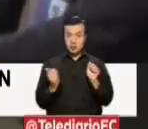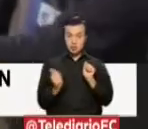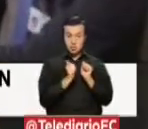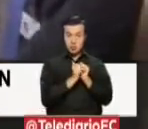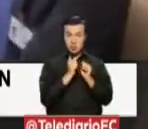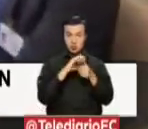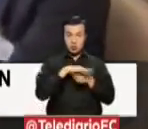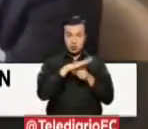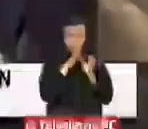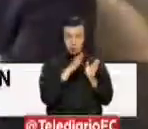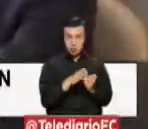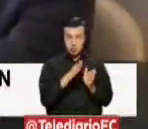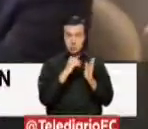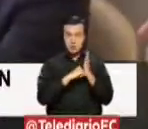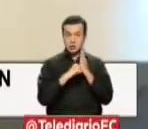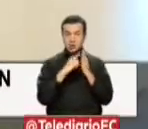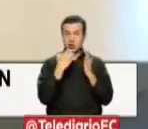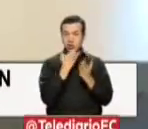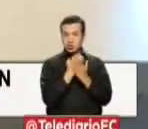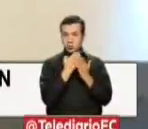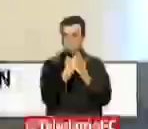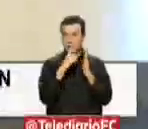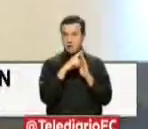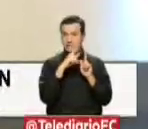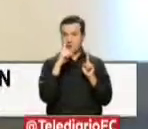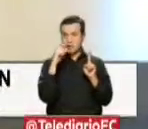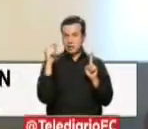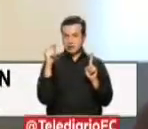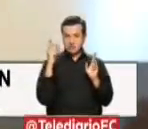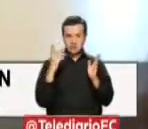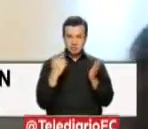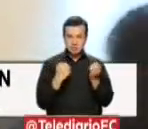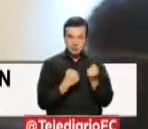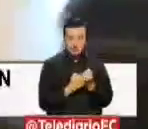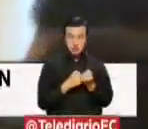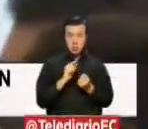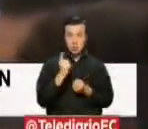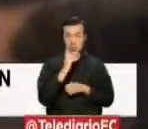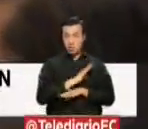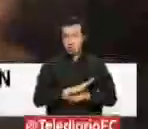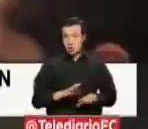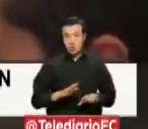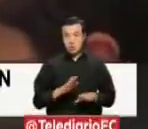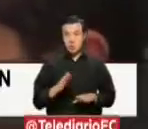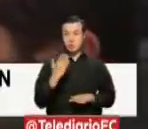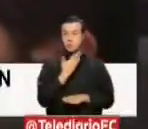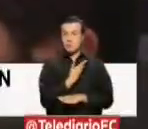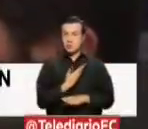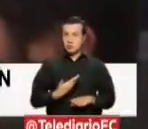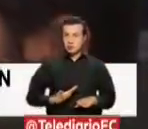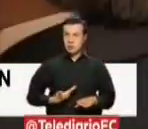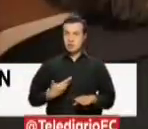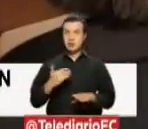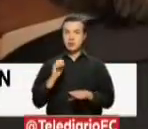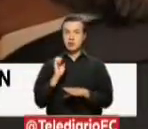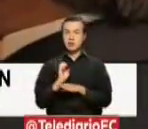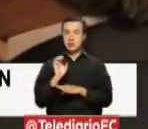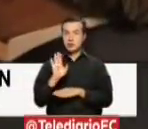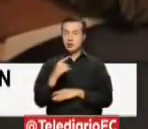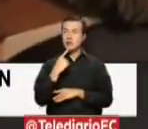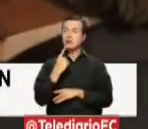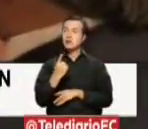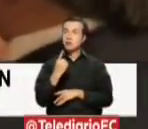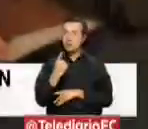José Valencia y el ministro de Economía y Finanzas Richard Martínez. Pero no fue el único encuentro, pues el mandatario ecuatoriano se reunió con